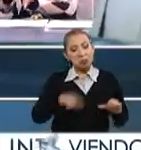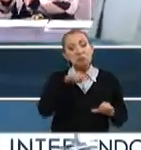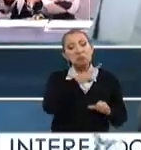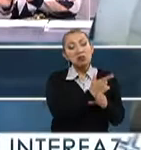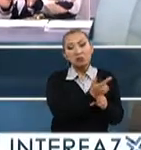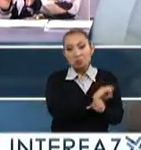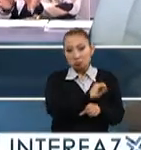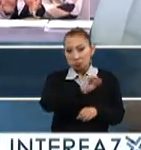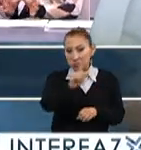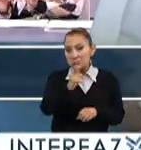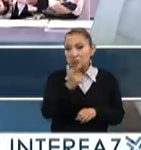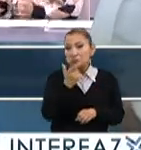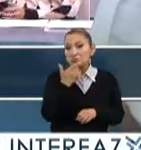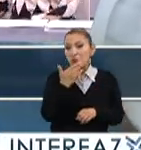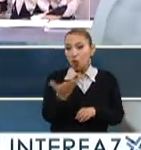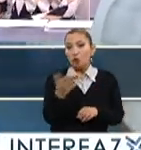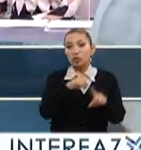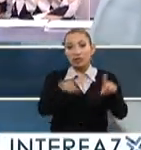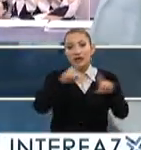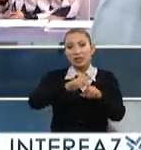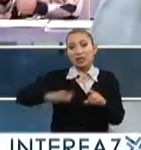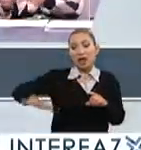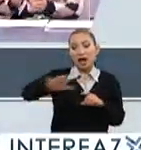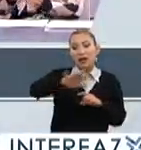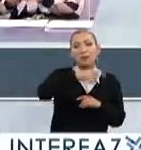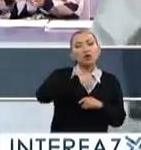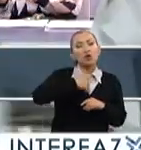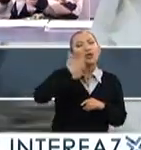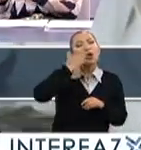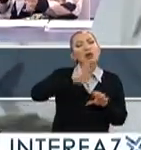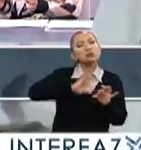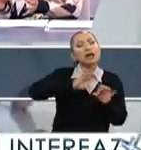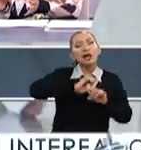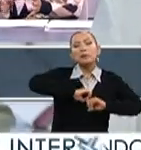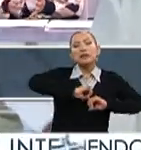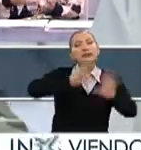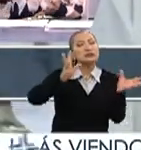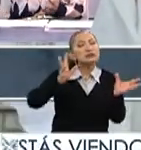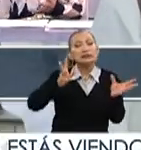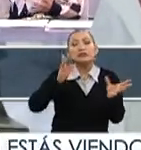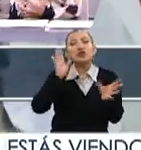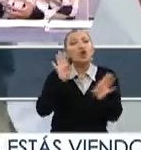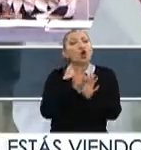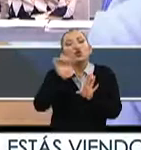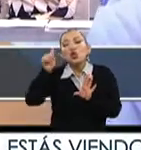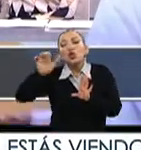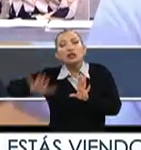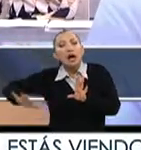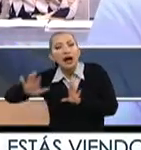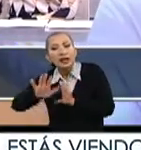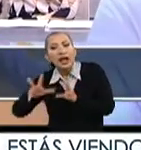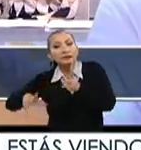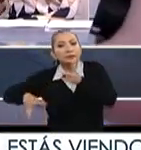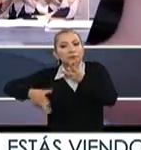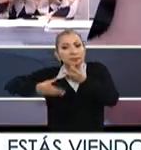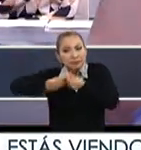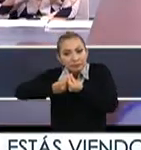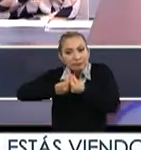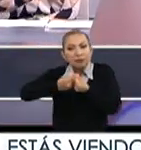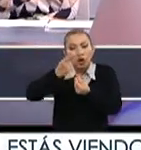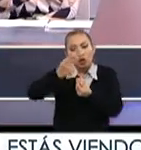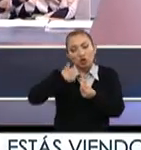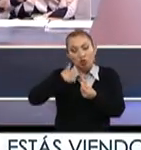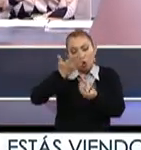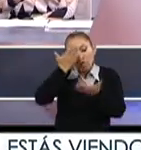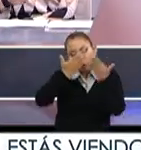una especialización muy multidisciplinaria, pero me gustaría que nos explicaras un poco más qué otras disciplinas conviven cuando uno